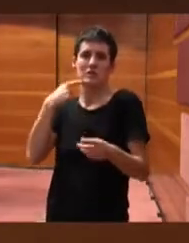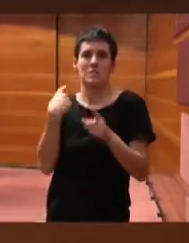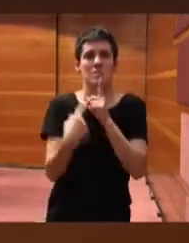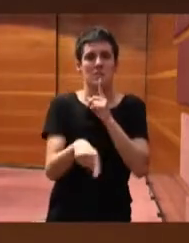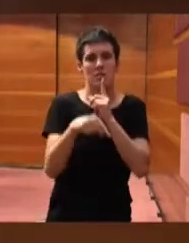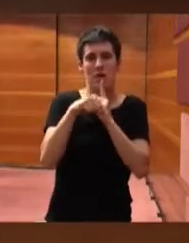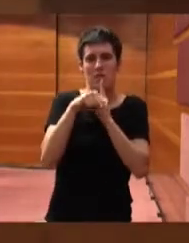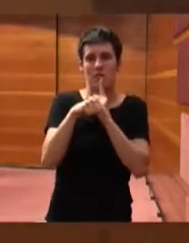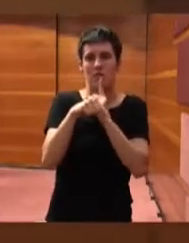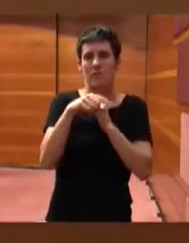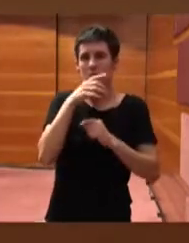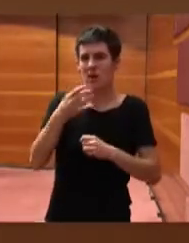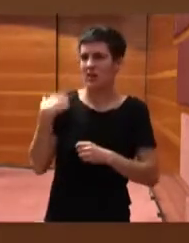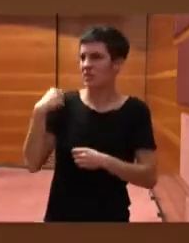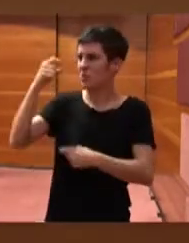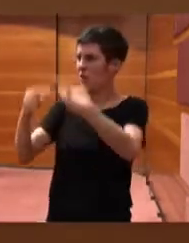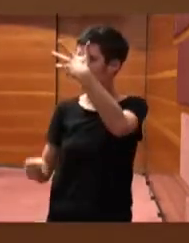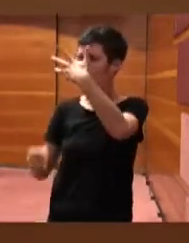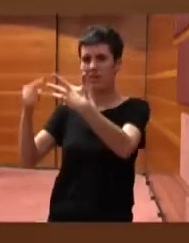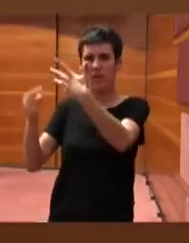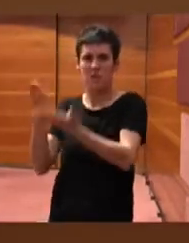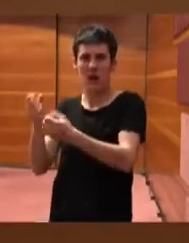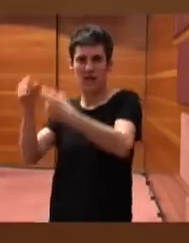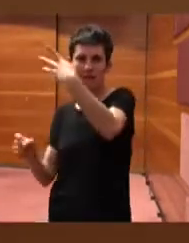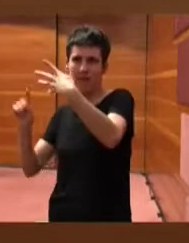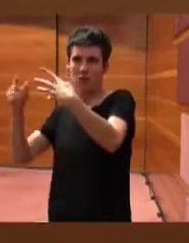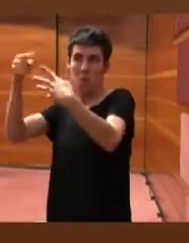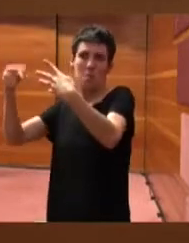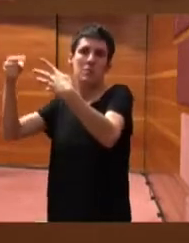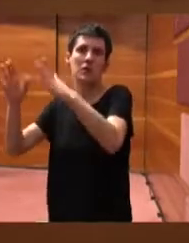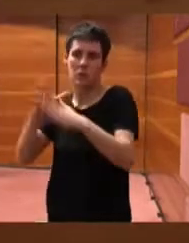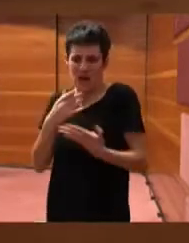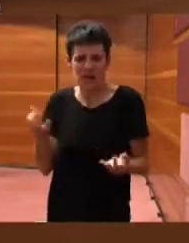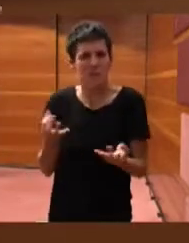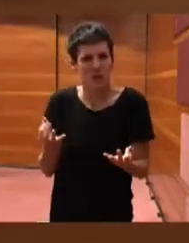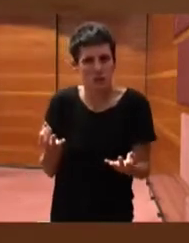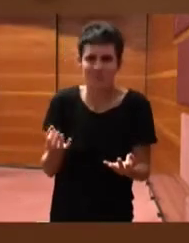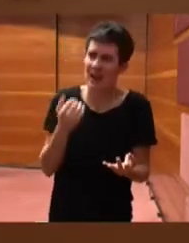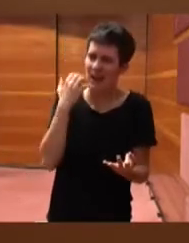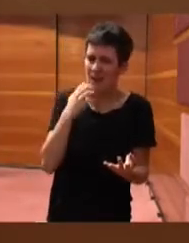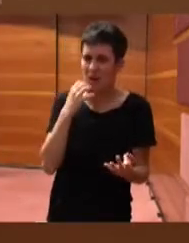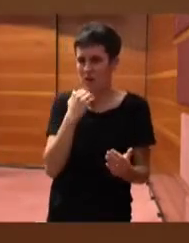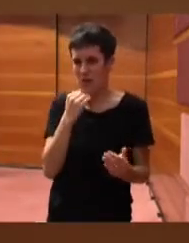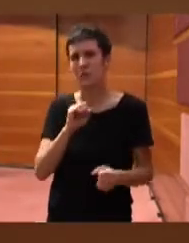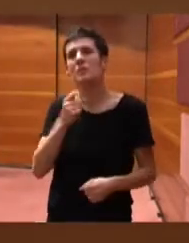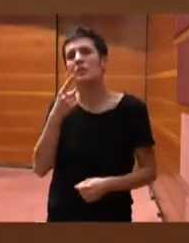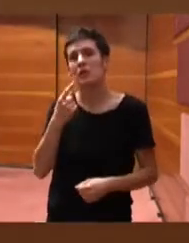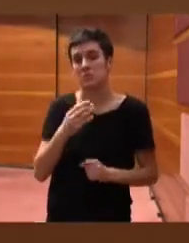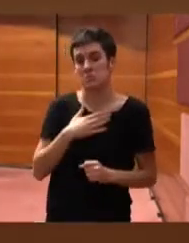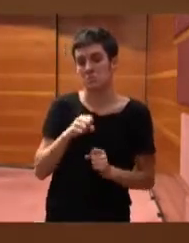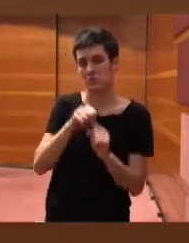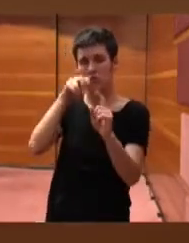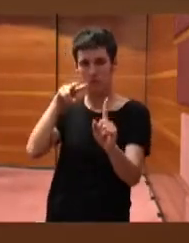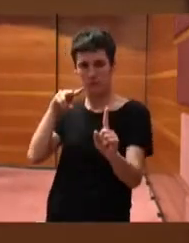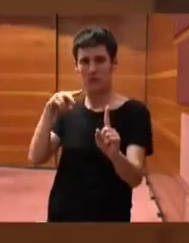primero en los índices de transparencia internacional, ¿no? ¿Qué ha pasado aquí? Bueno, pues han pasado algunas cosas raras. Primero, desde mi punto de vista, y